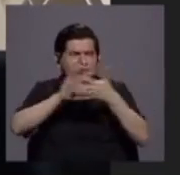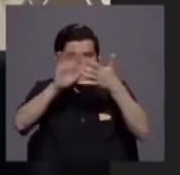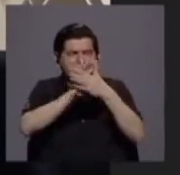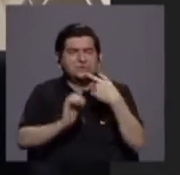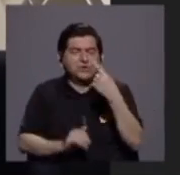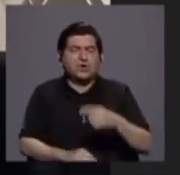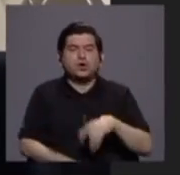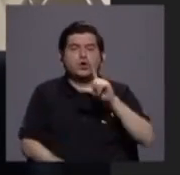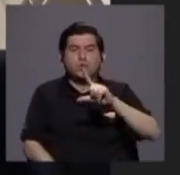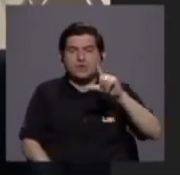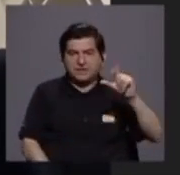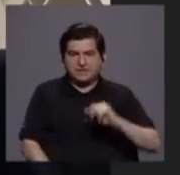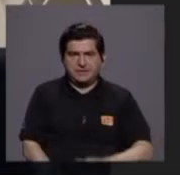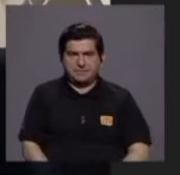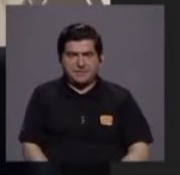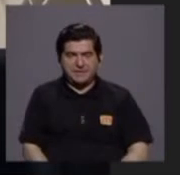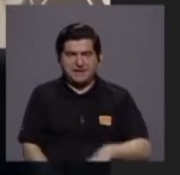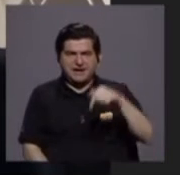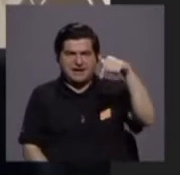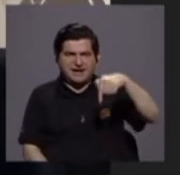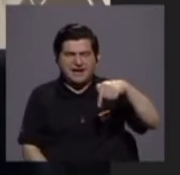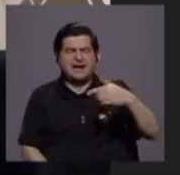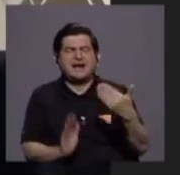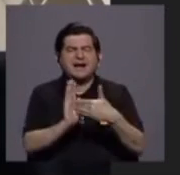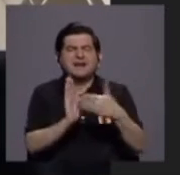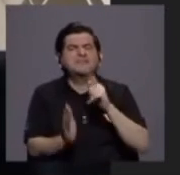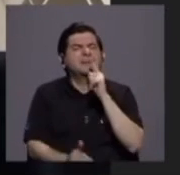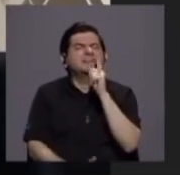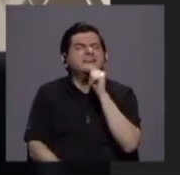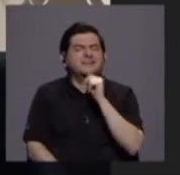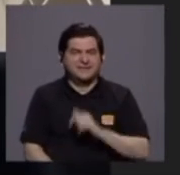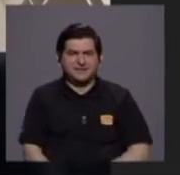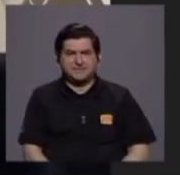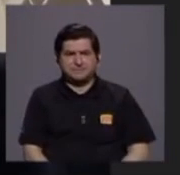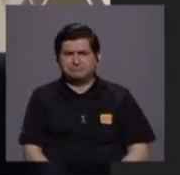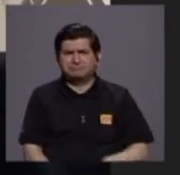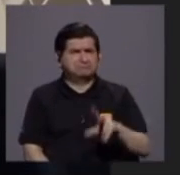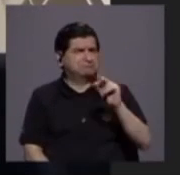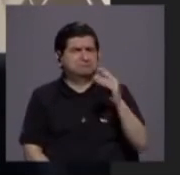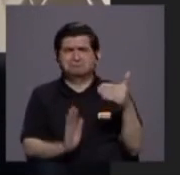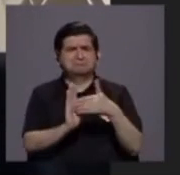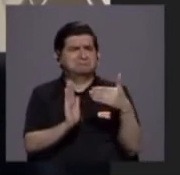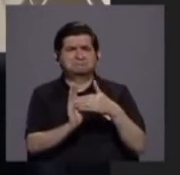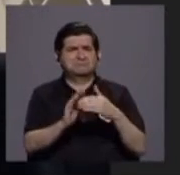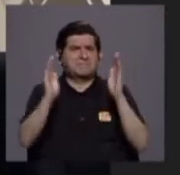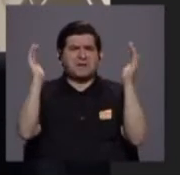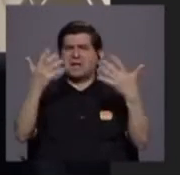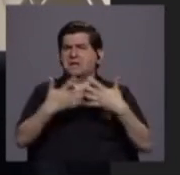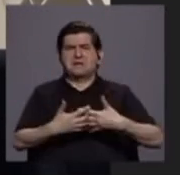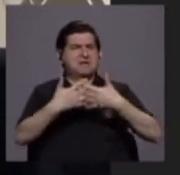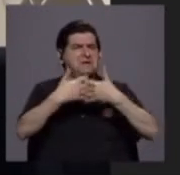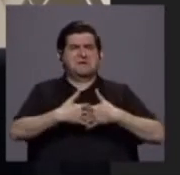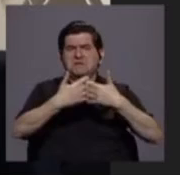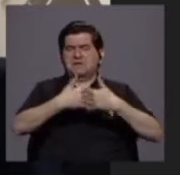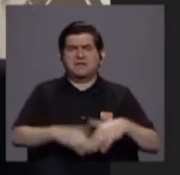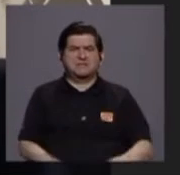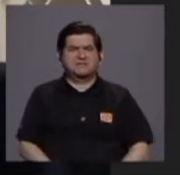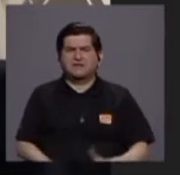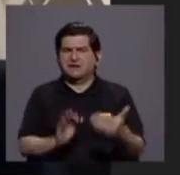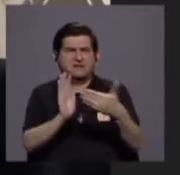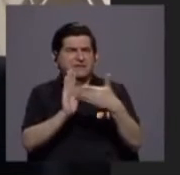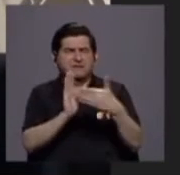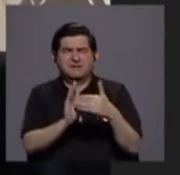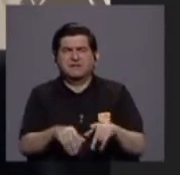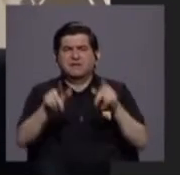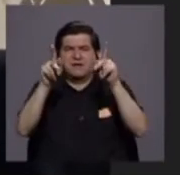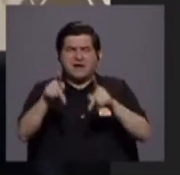don Luis Lieberman, ¿a quién va a perjudicar más? Eso no va a perjudicar mucho a las grandes empresas, eso no va a perjudicar a